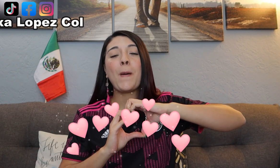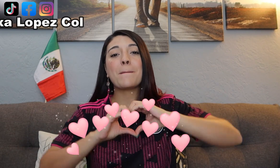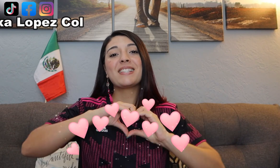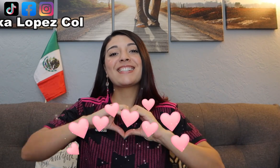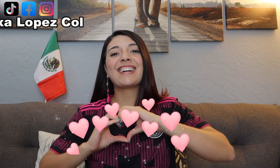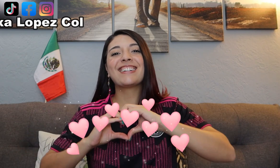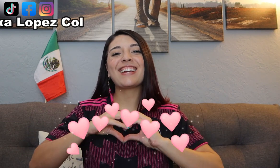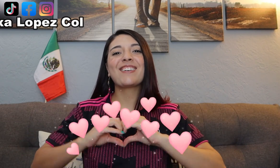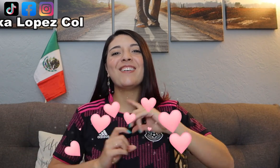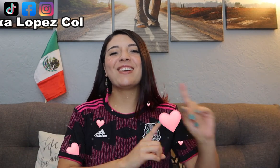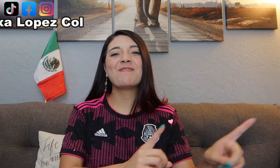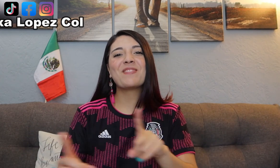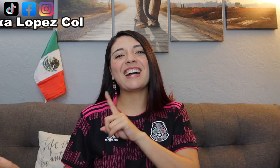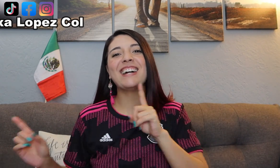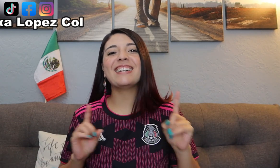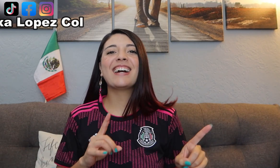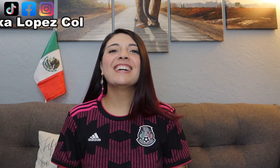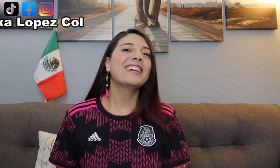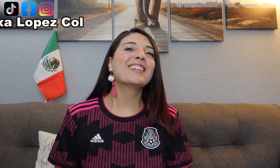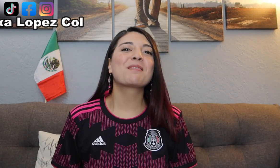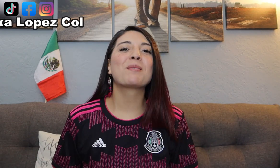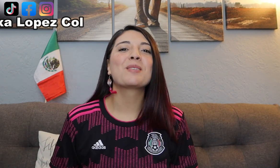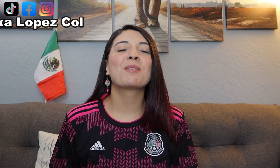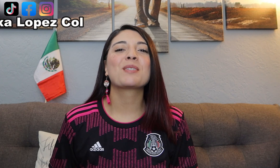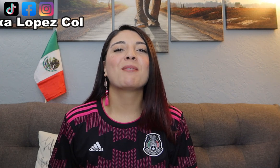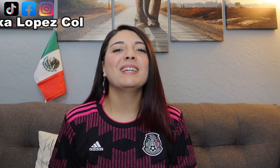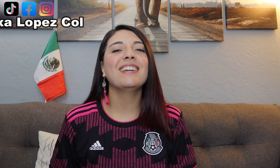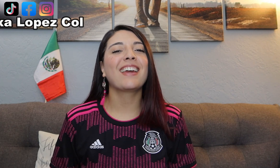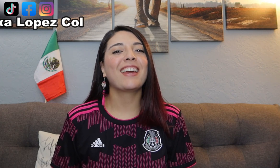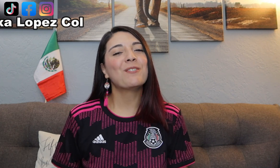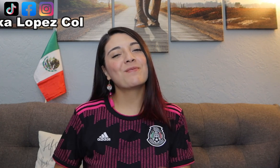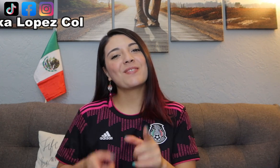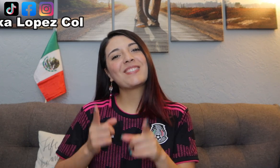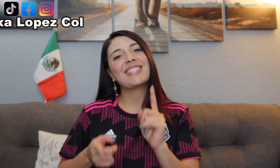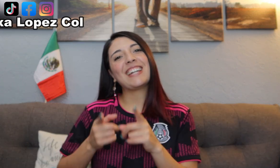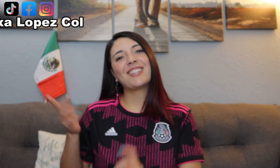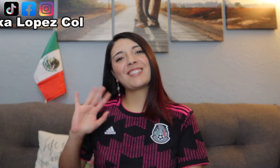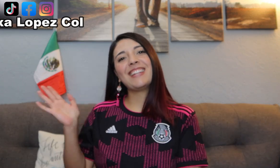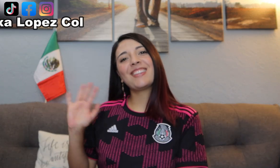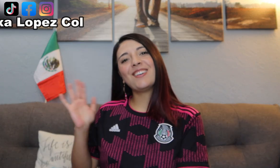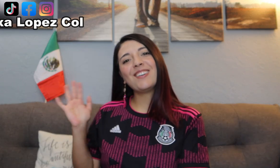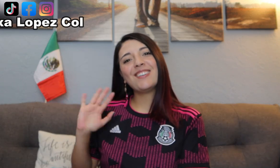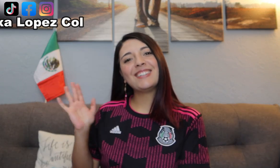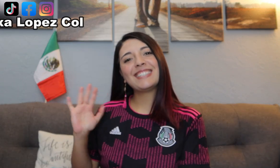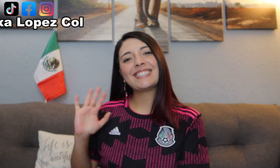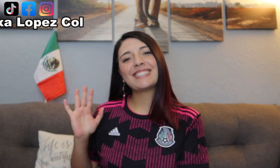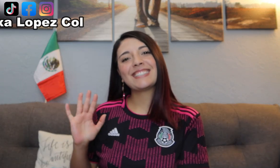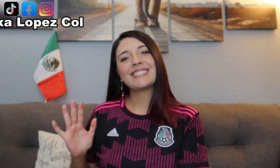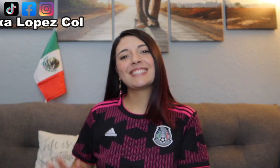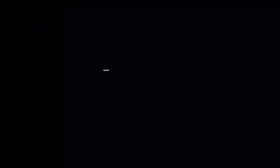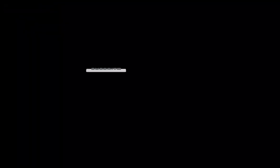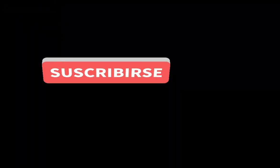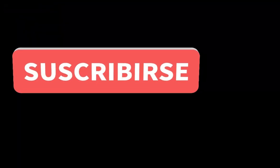mexicano, mi sangre colombiana. Nos vemos en un próximo video. Chaito, chaito.